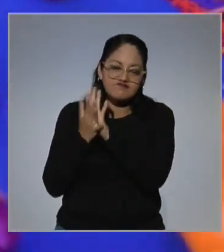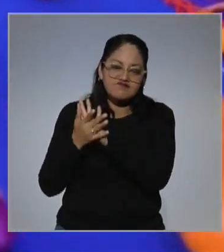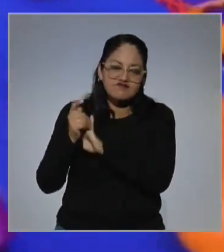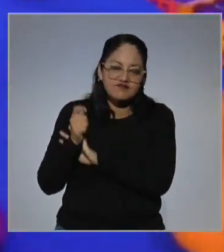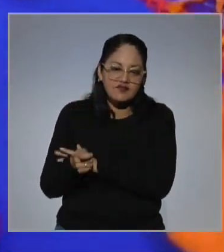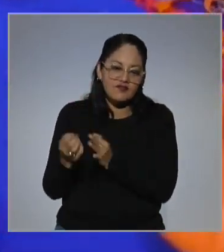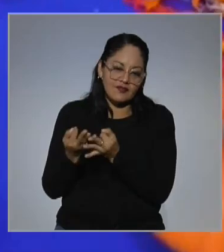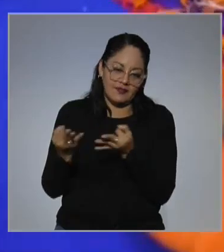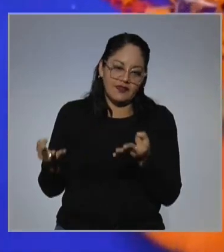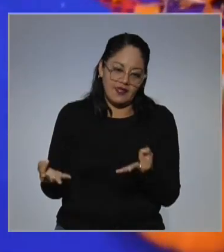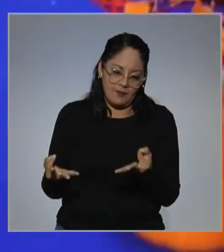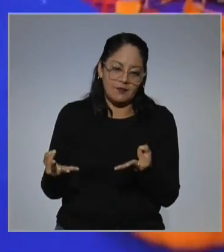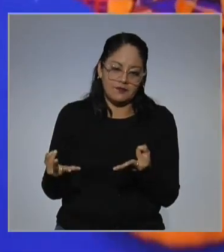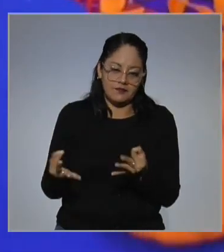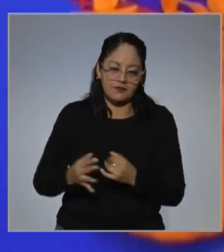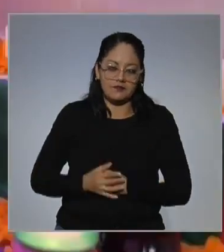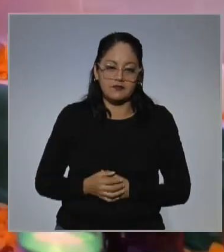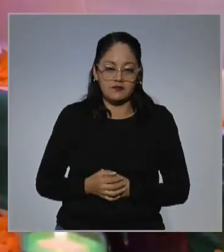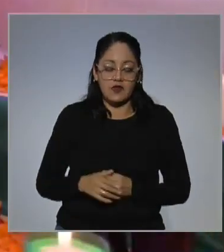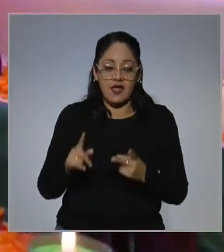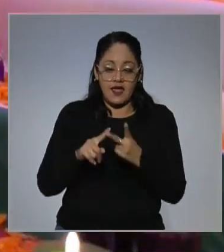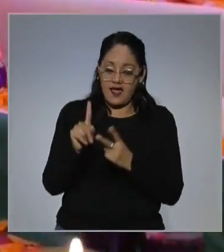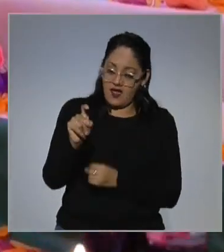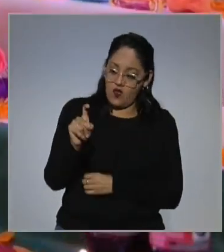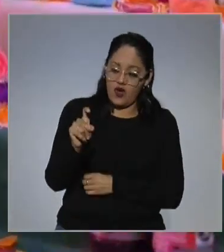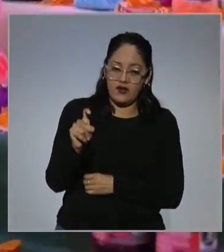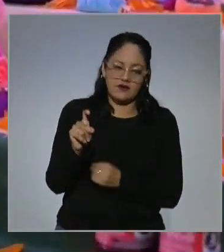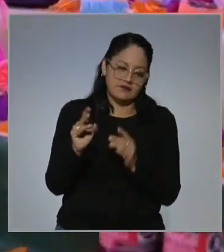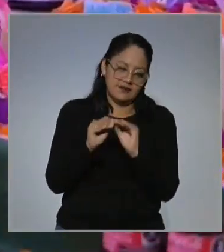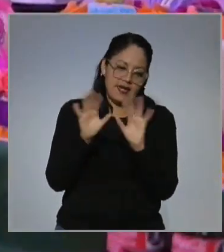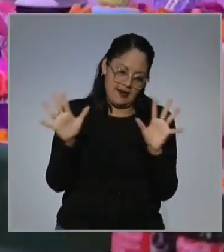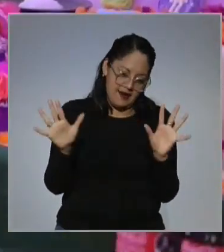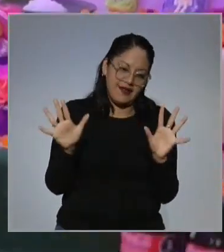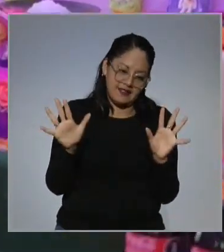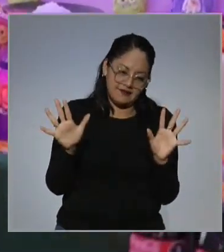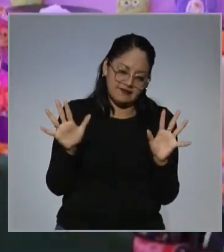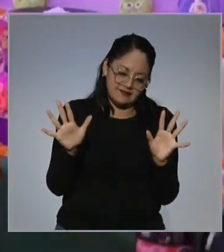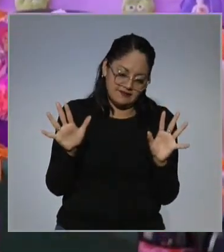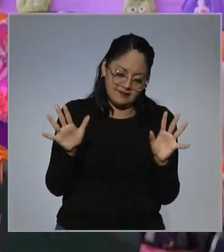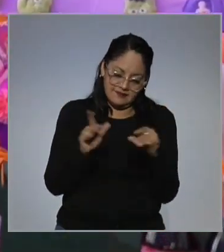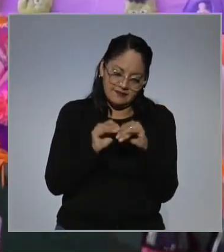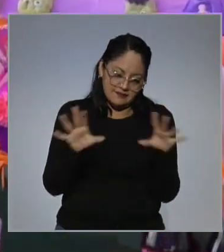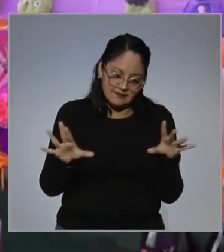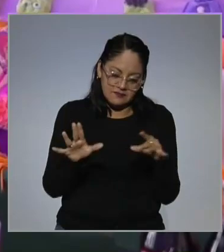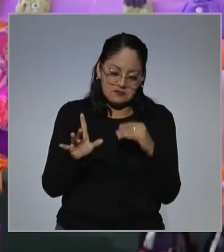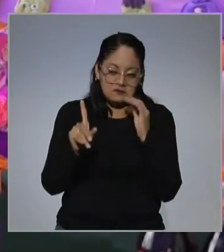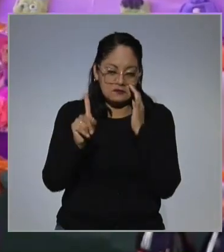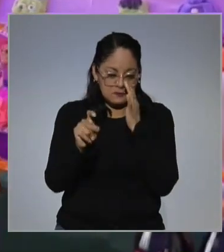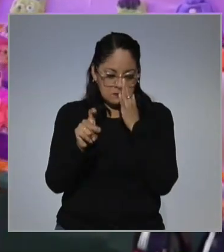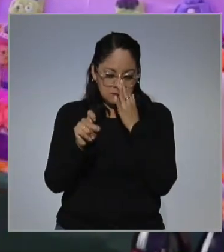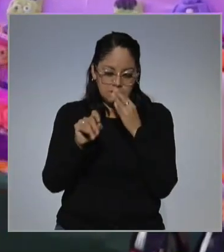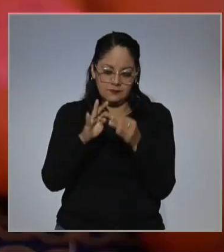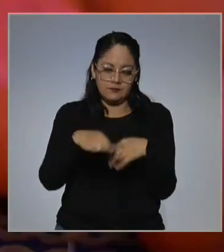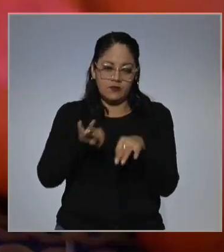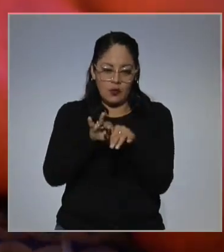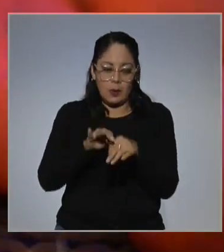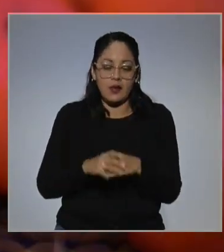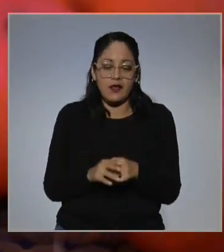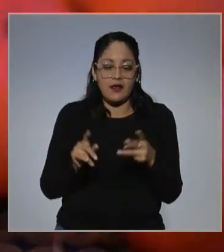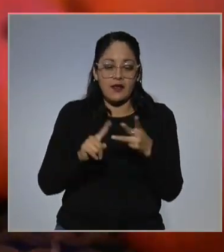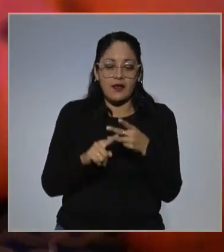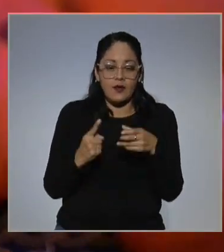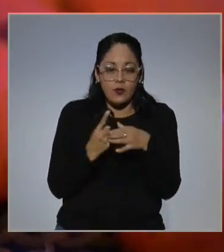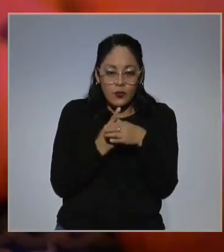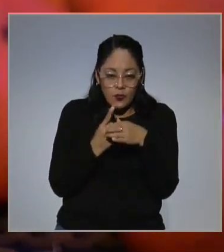la tierra, el agua, obvio, como uno de los elementos importantes. Las